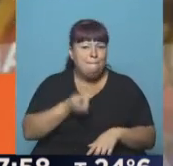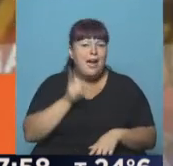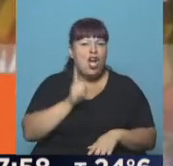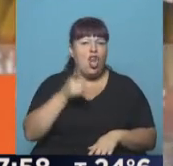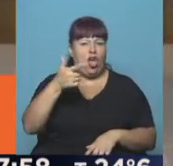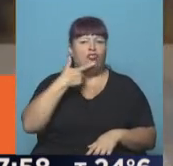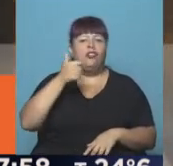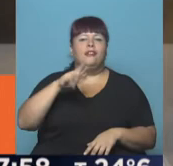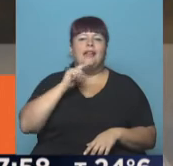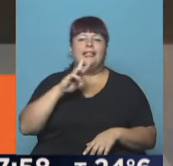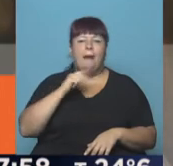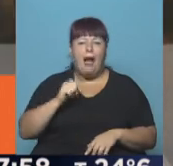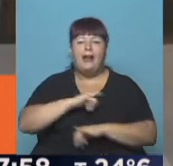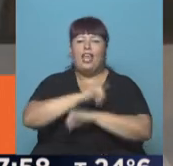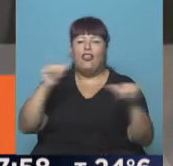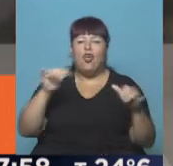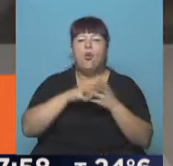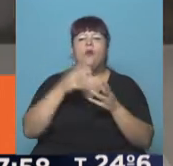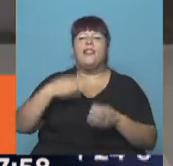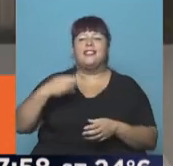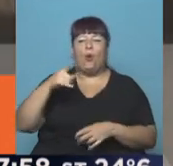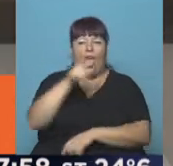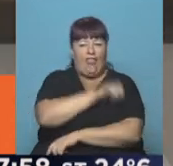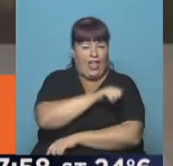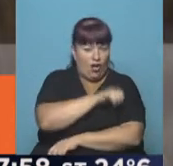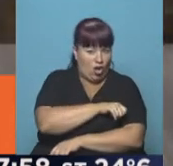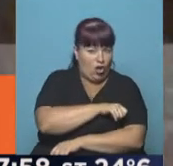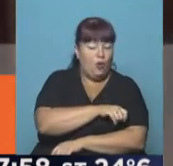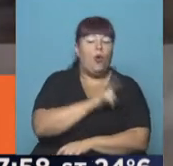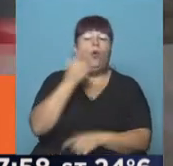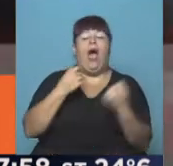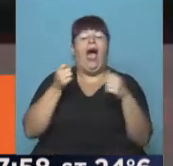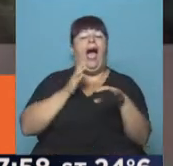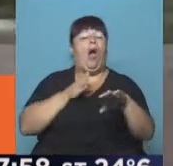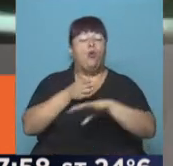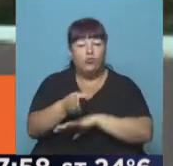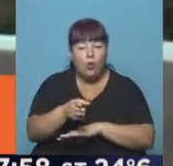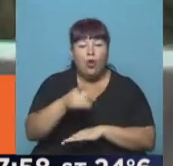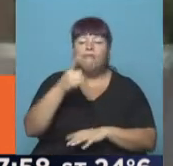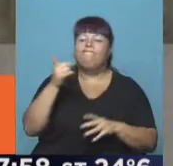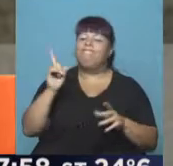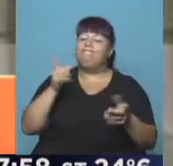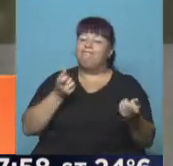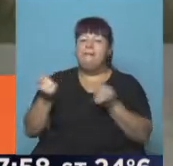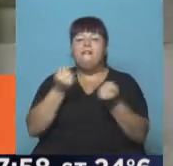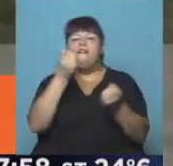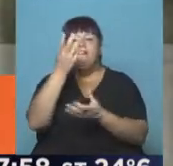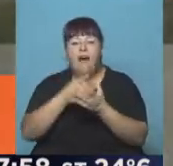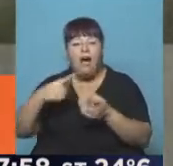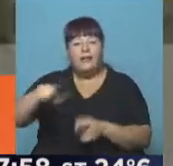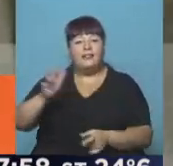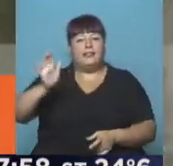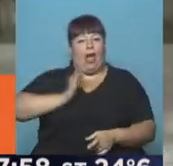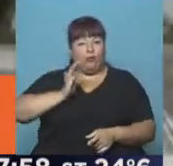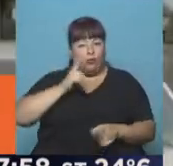Marta, según aseguran desde los sectores de seguridad de Río de Janeiro. Y al ingresar el automóvil se ve que hubo una maniobra, se